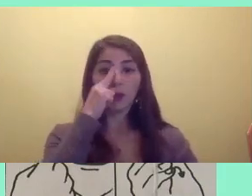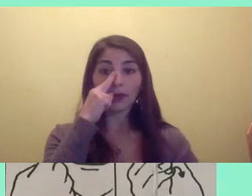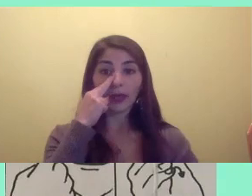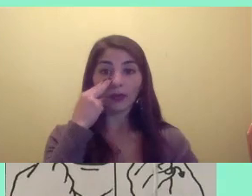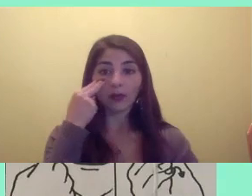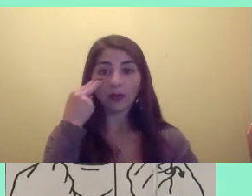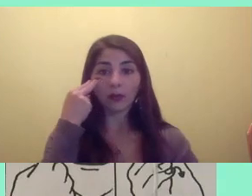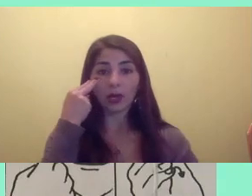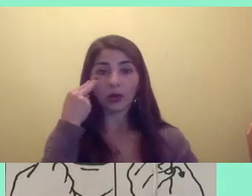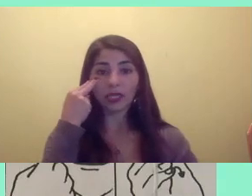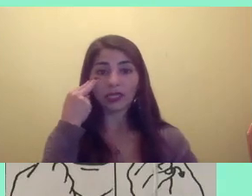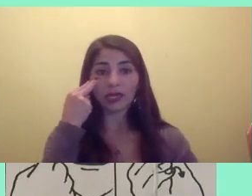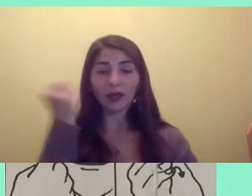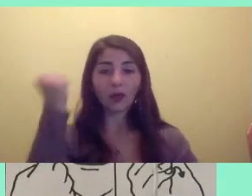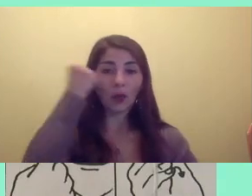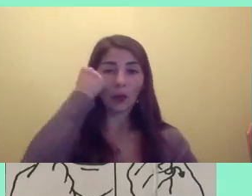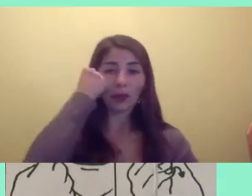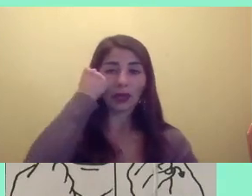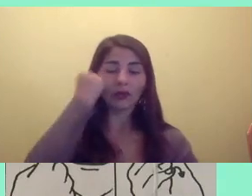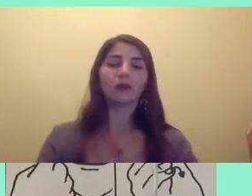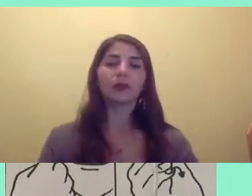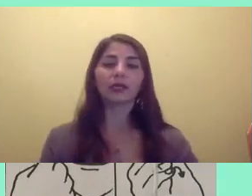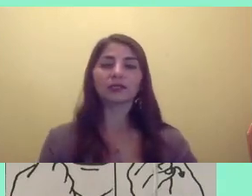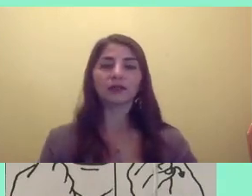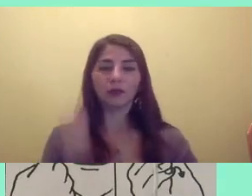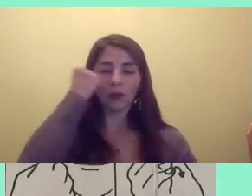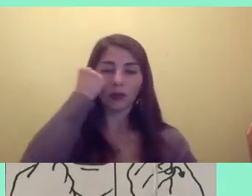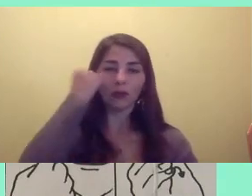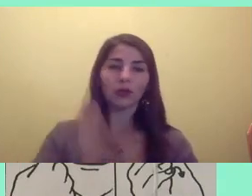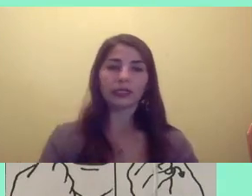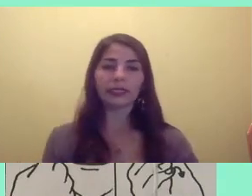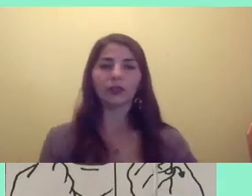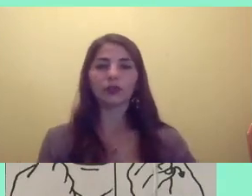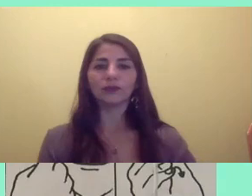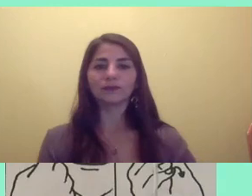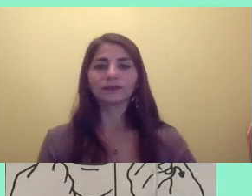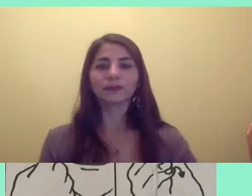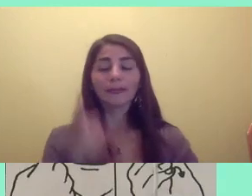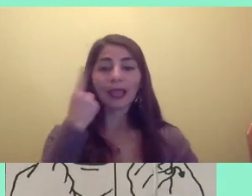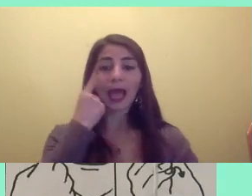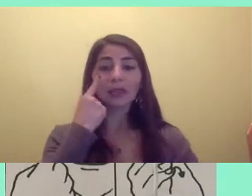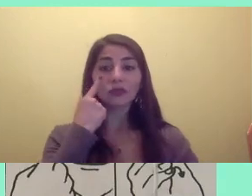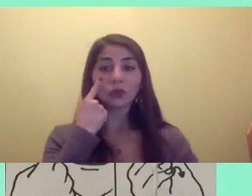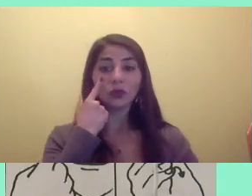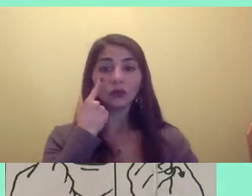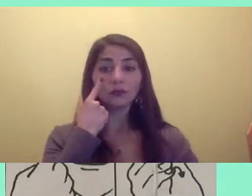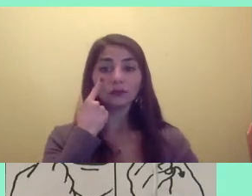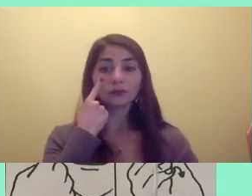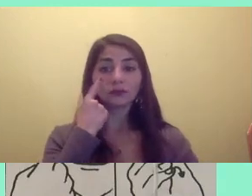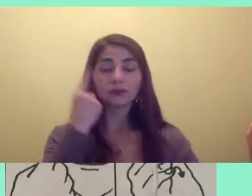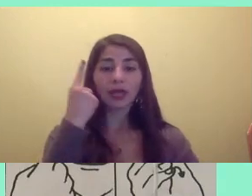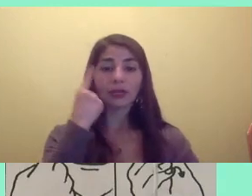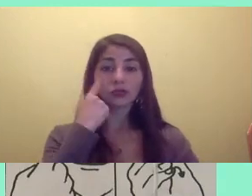morado. Morado, como la ojera, o morado, como que recibimos un combo aquí en el ojo.